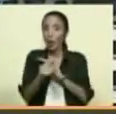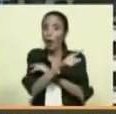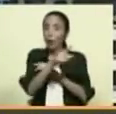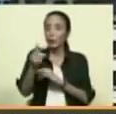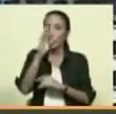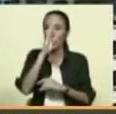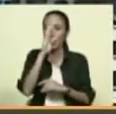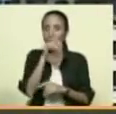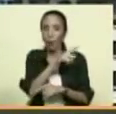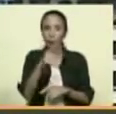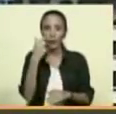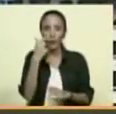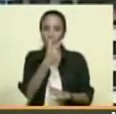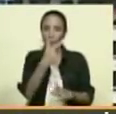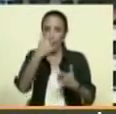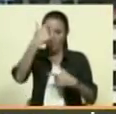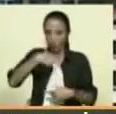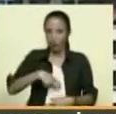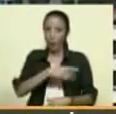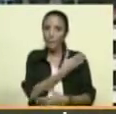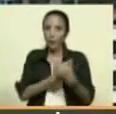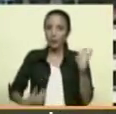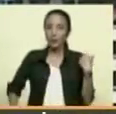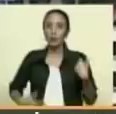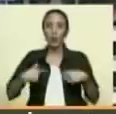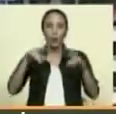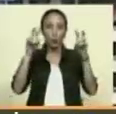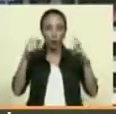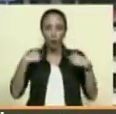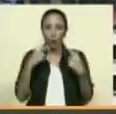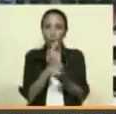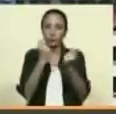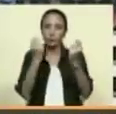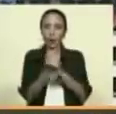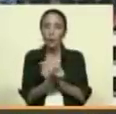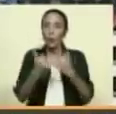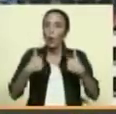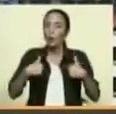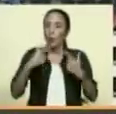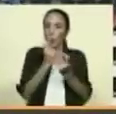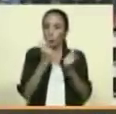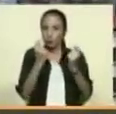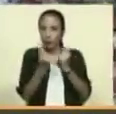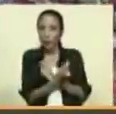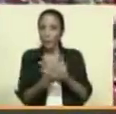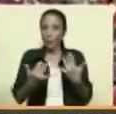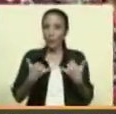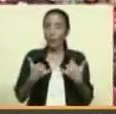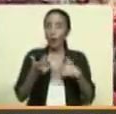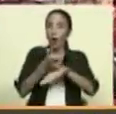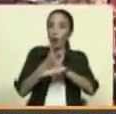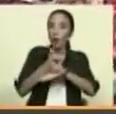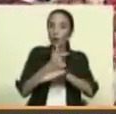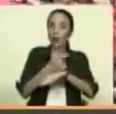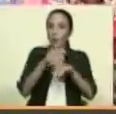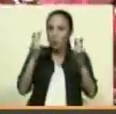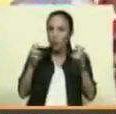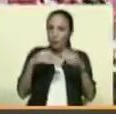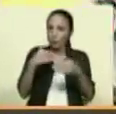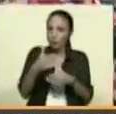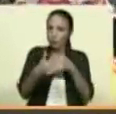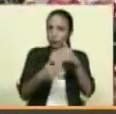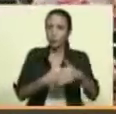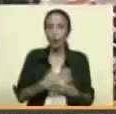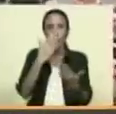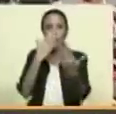ustedes van a ver un presidente nuevo. Yo voy a ser un presidente renovado, con un gobierno nuevo,